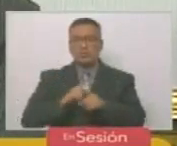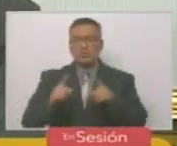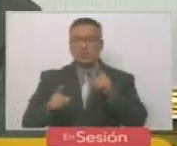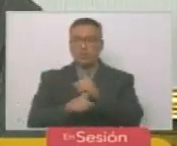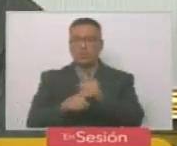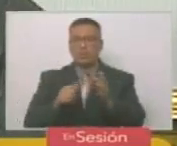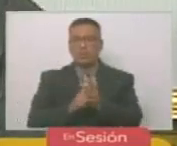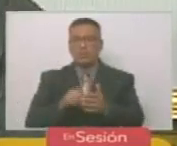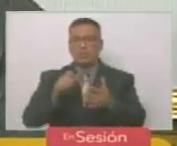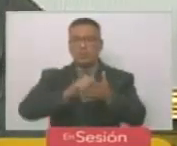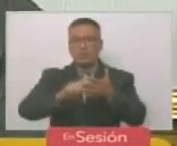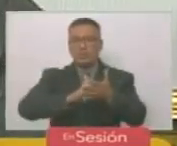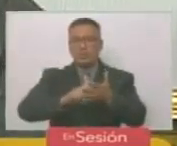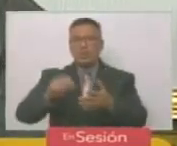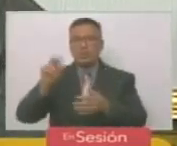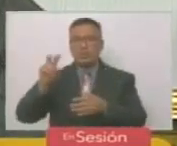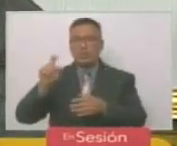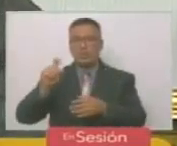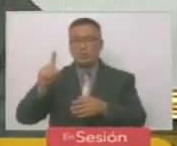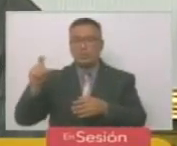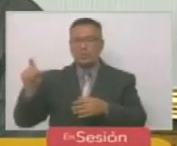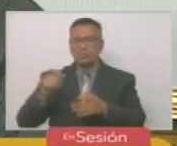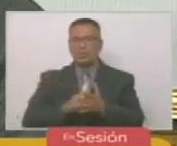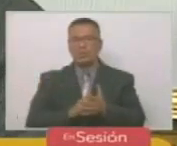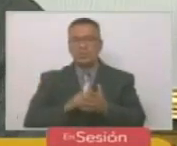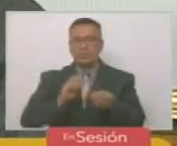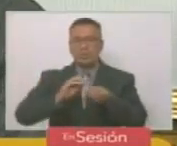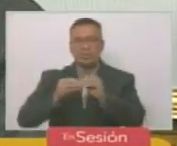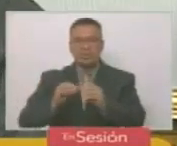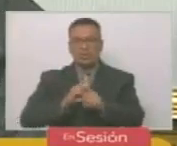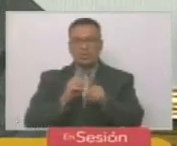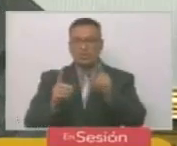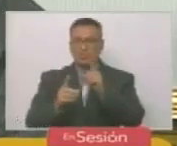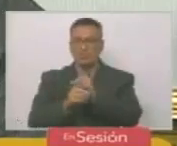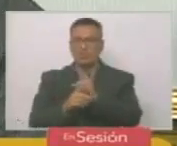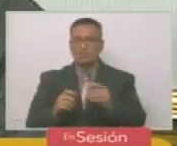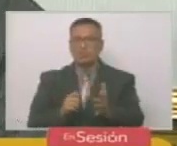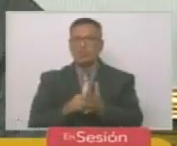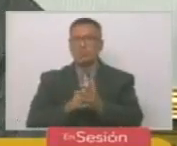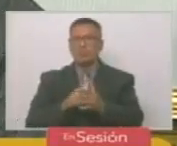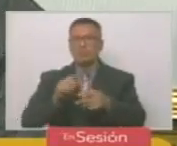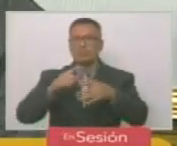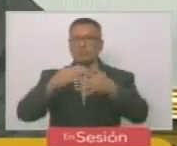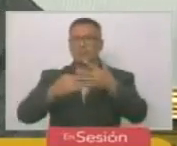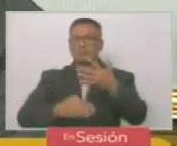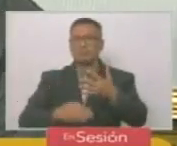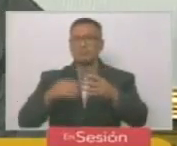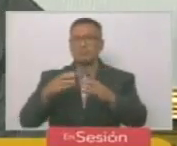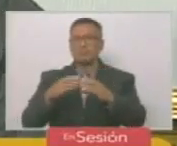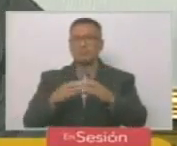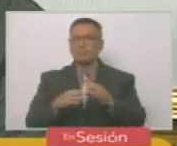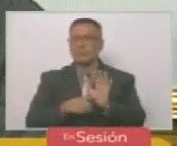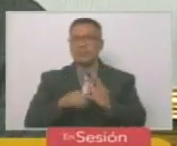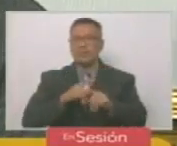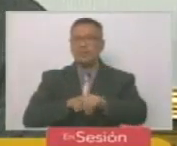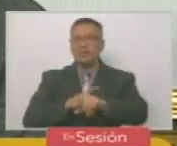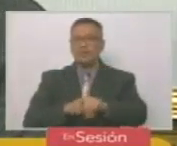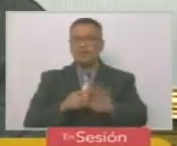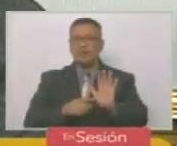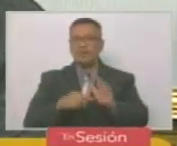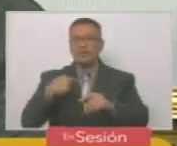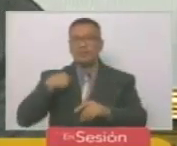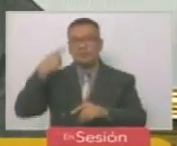del numeral 11 y con la modificación, por supuesto, de los numerales sucesivos en el orden correspondiente,